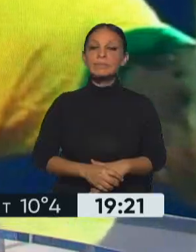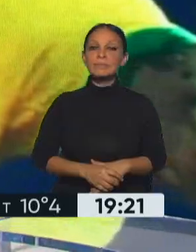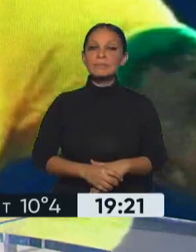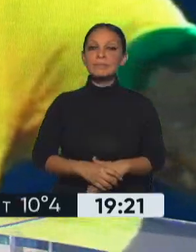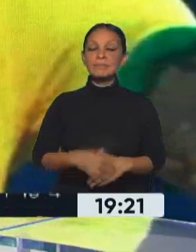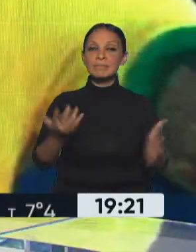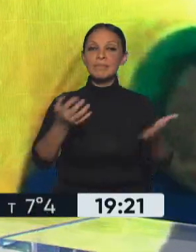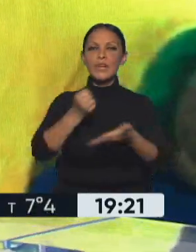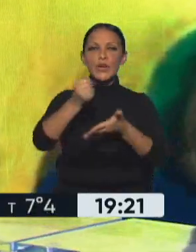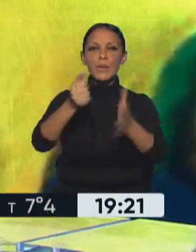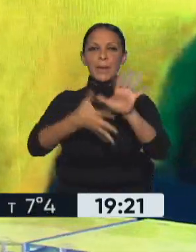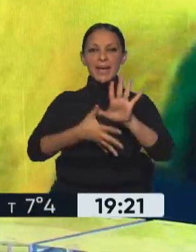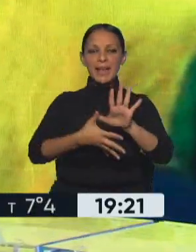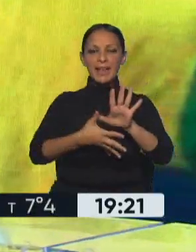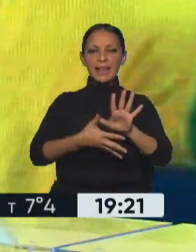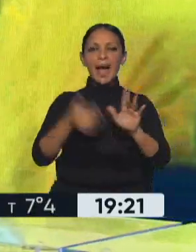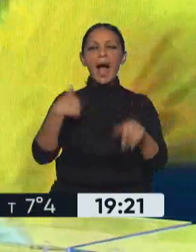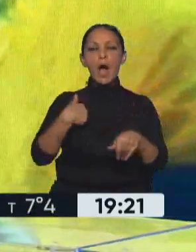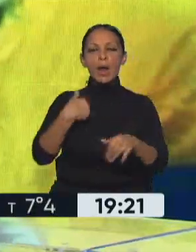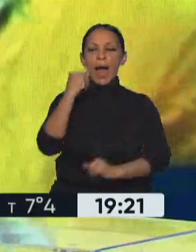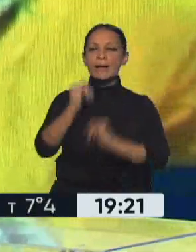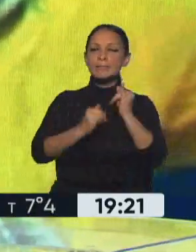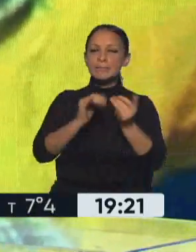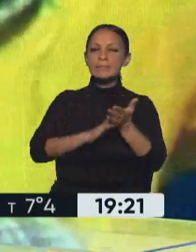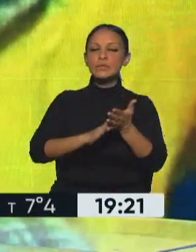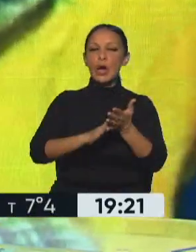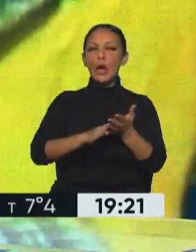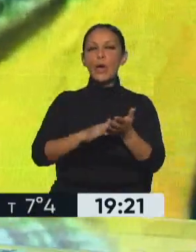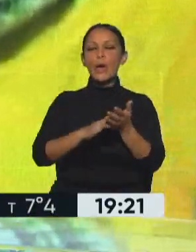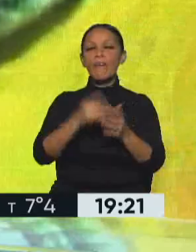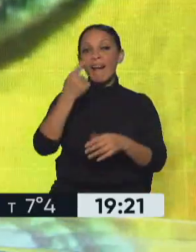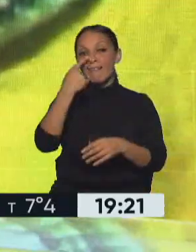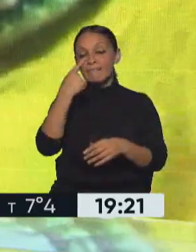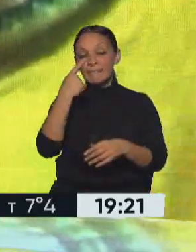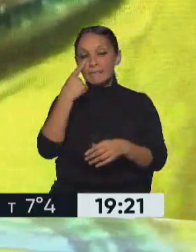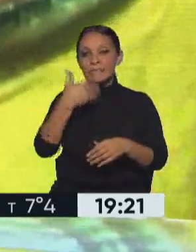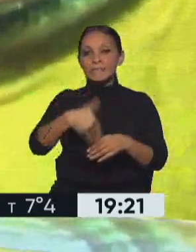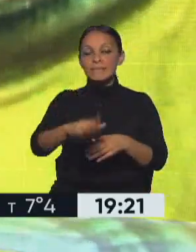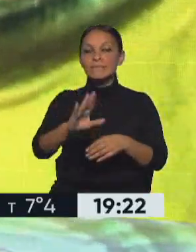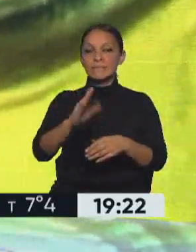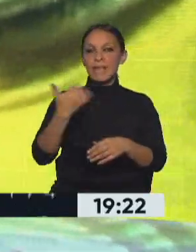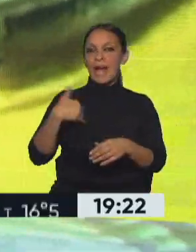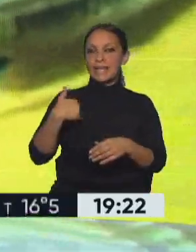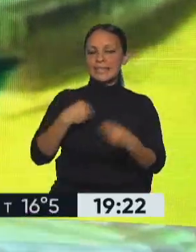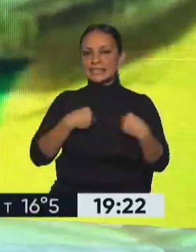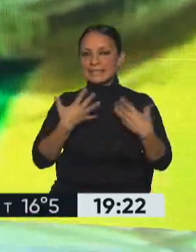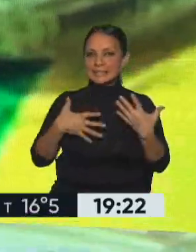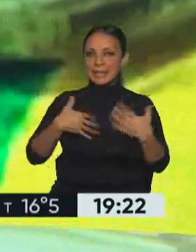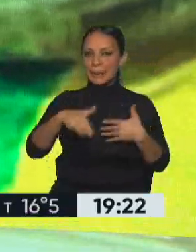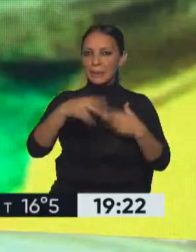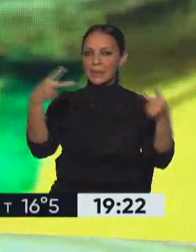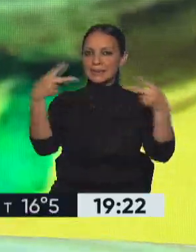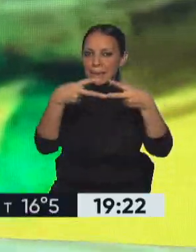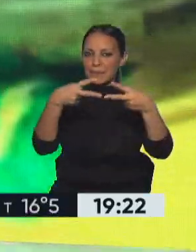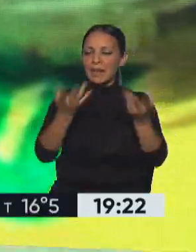Somos Copa América y nos metemos en la vida de lo que es la definición, obviamente, con Argentina ya palpitando la semifinal. En